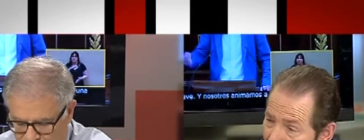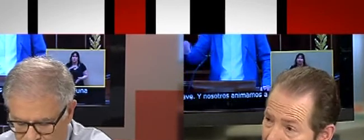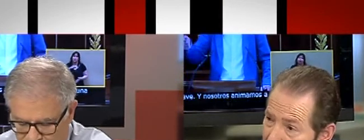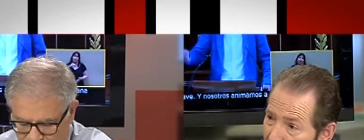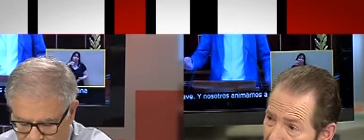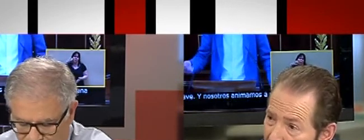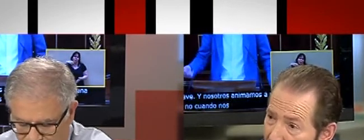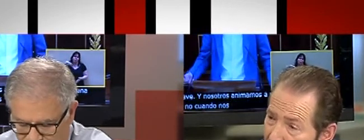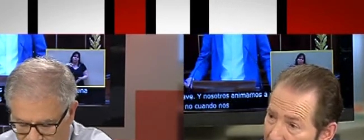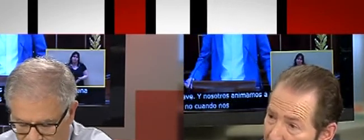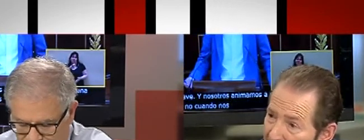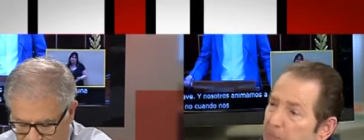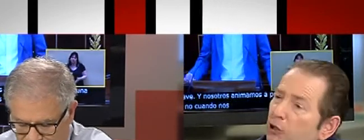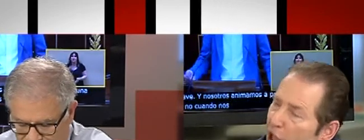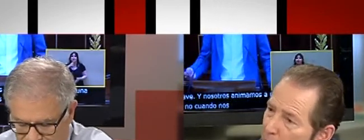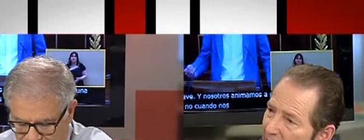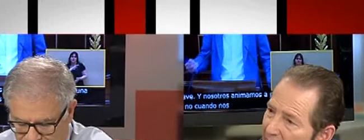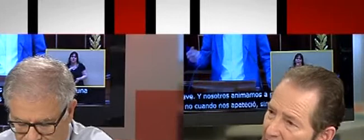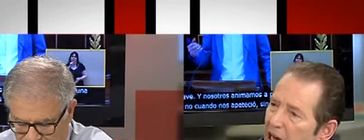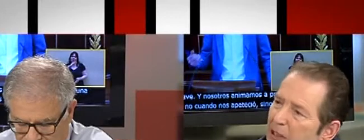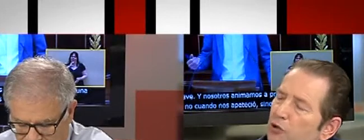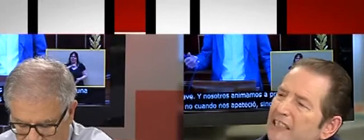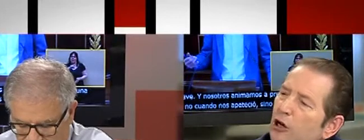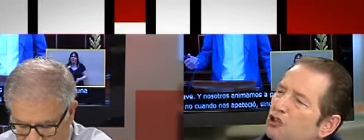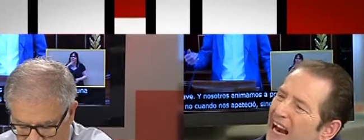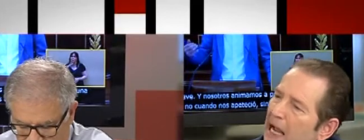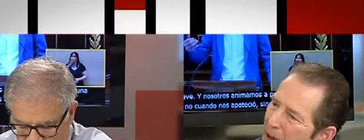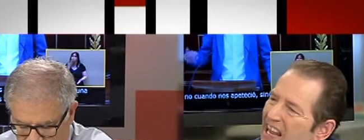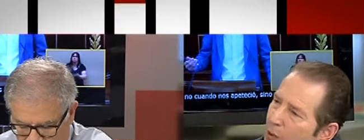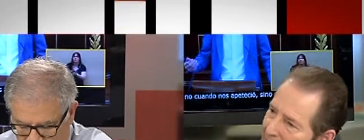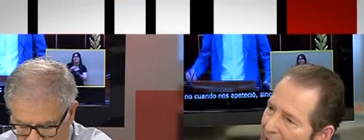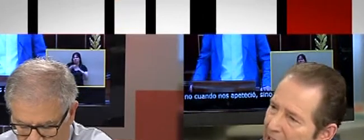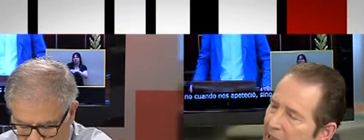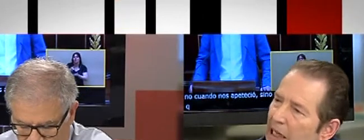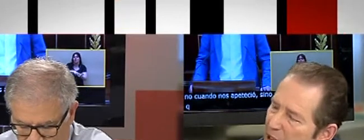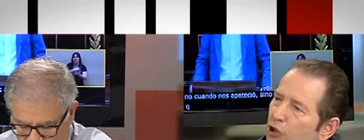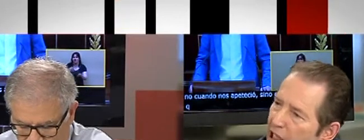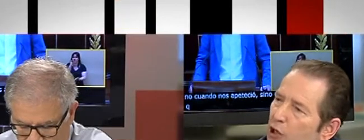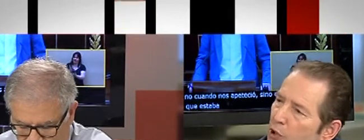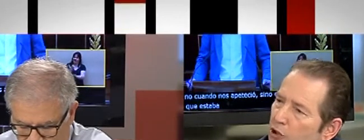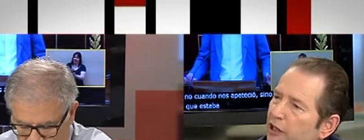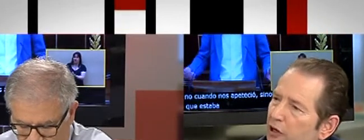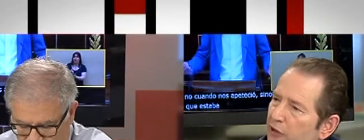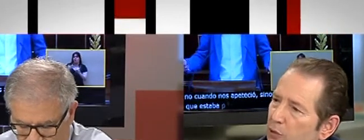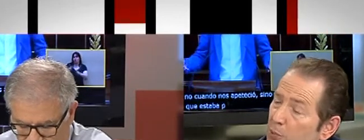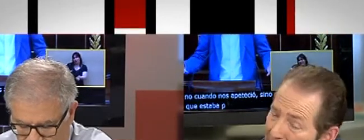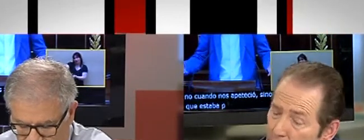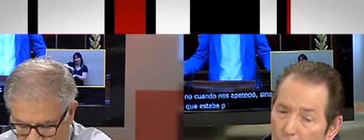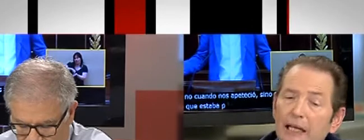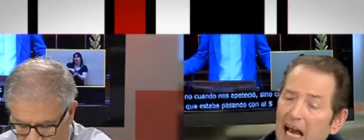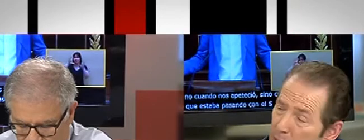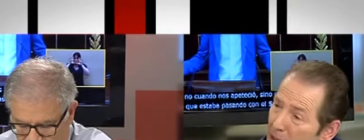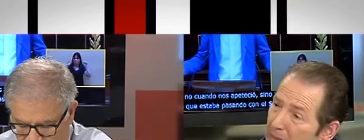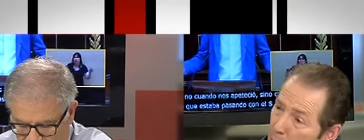ahora las primarias pero se romperá y el tronista no será capaz de aguantar la presión de la convocatoria de un referéndum por